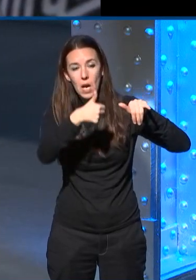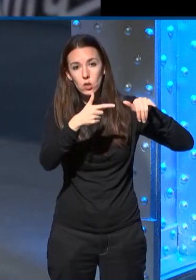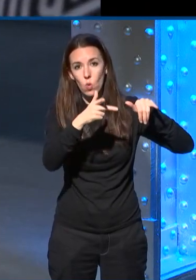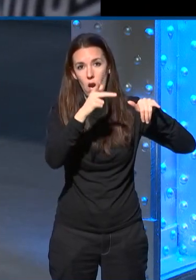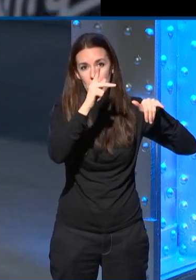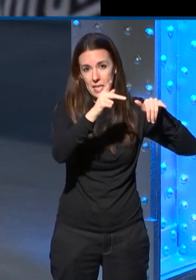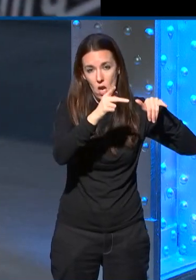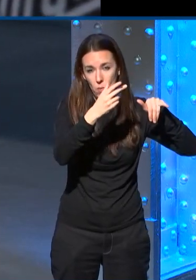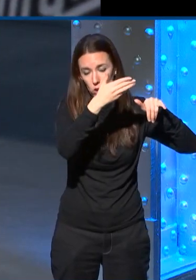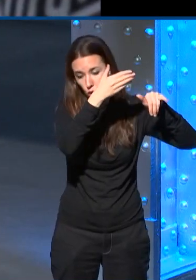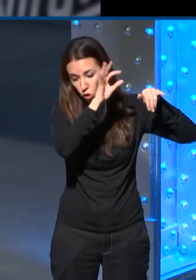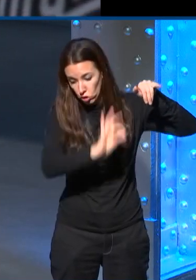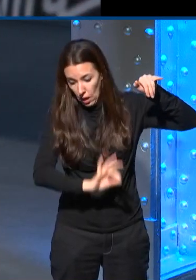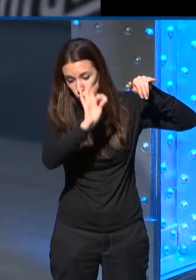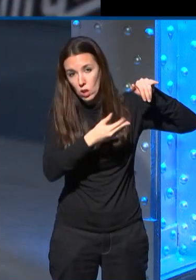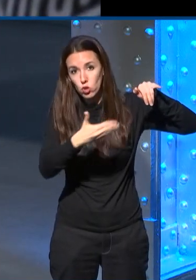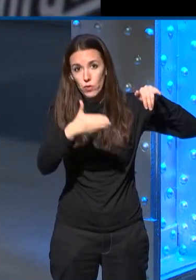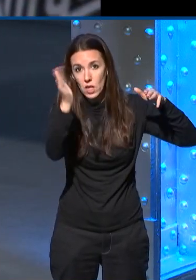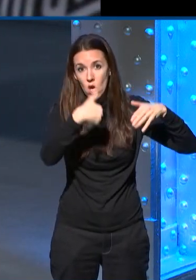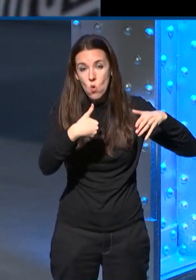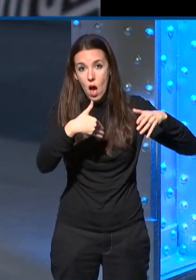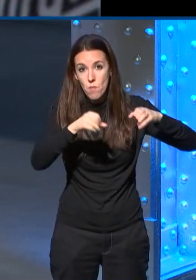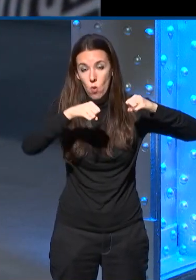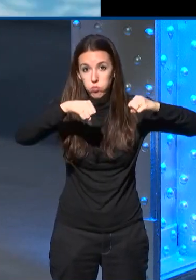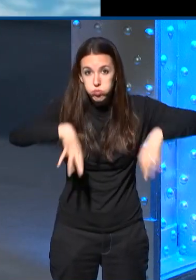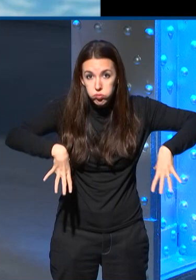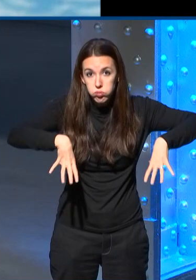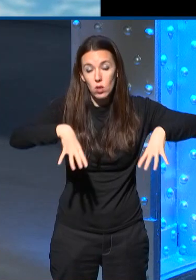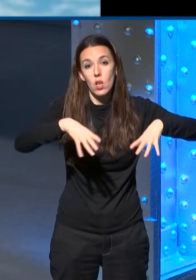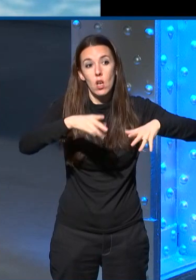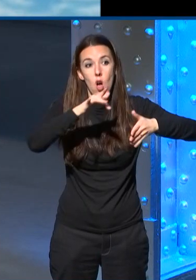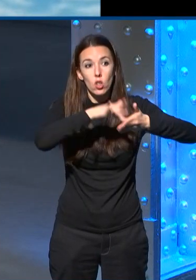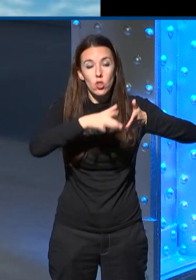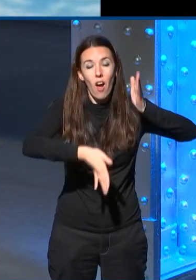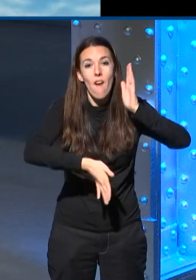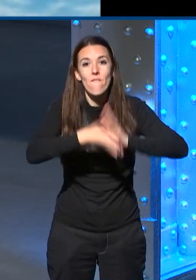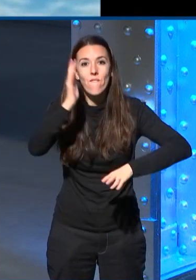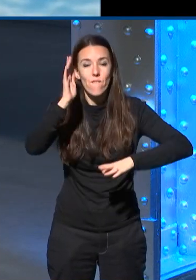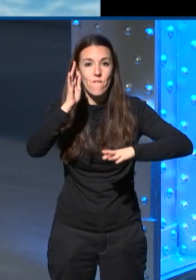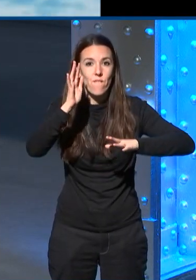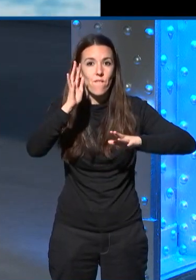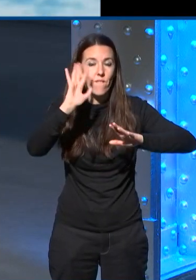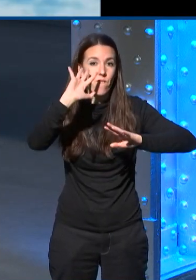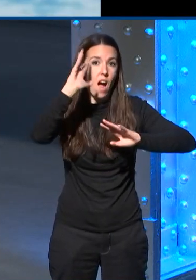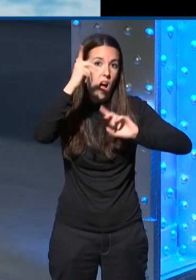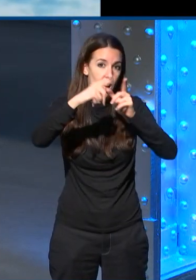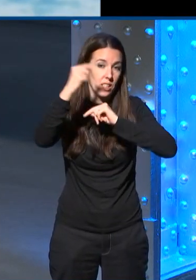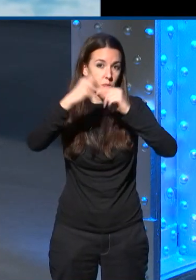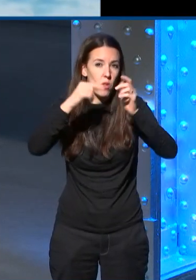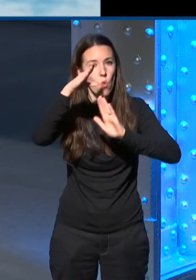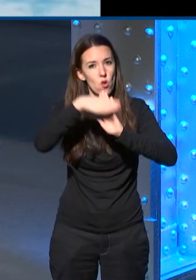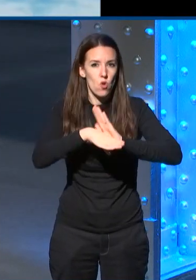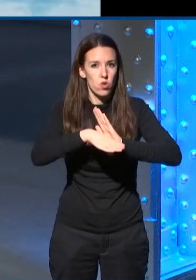para salir hacia arriba, enciende sus motores cohete y sale al espacio y entra en condiciones como